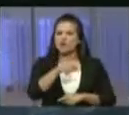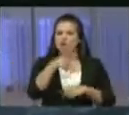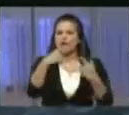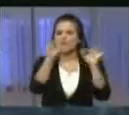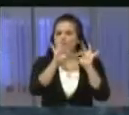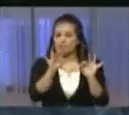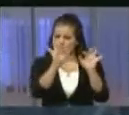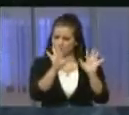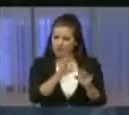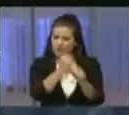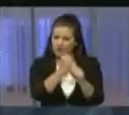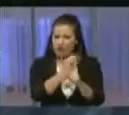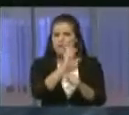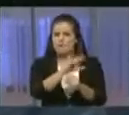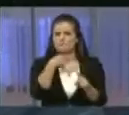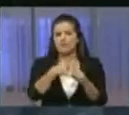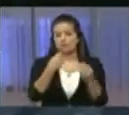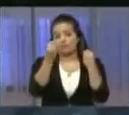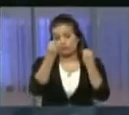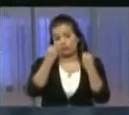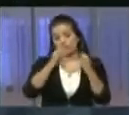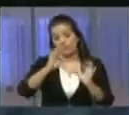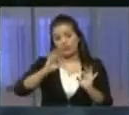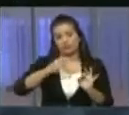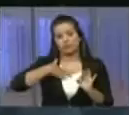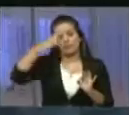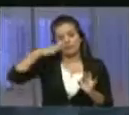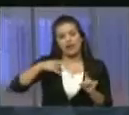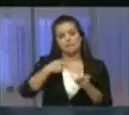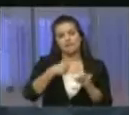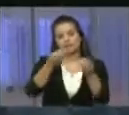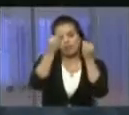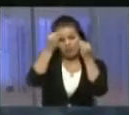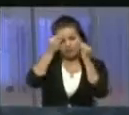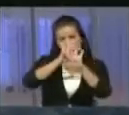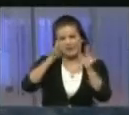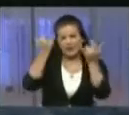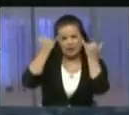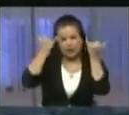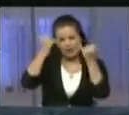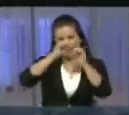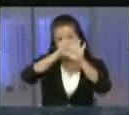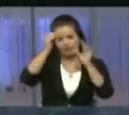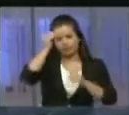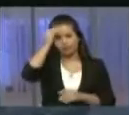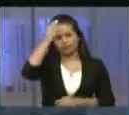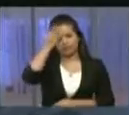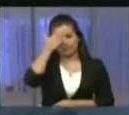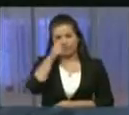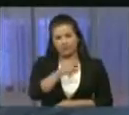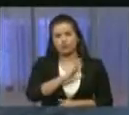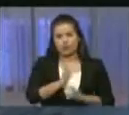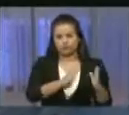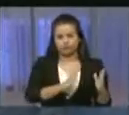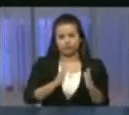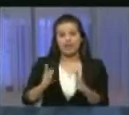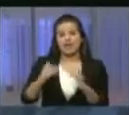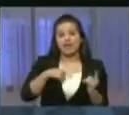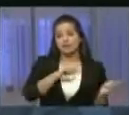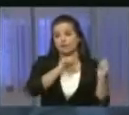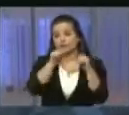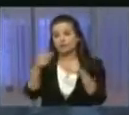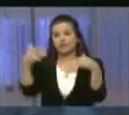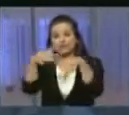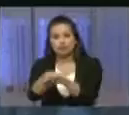preparación militar de seguridad con su preparación ideológica organizativa llega a integrarse al